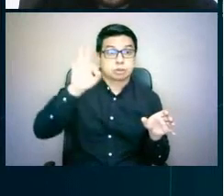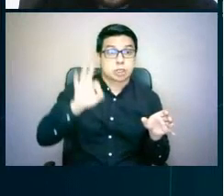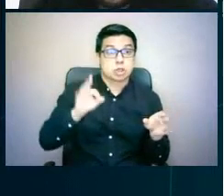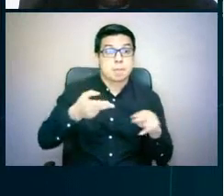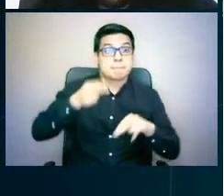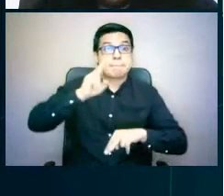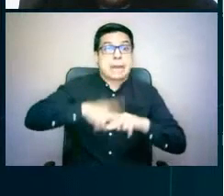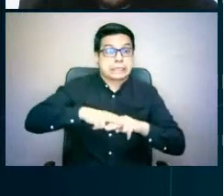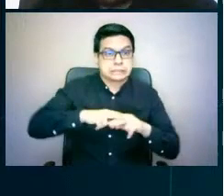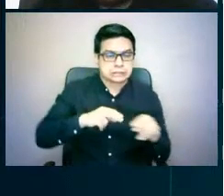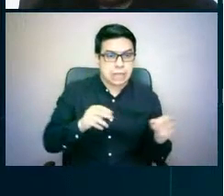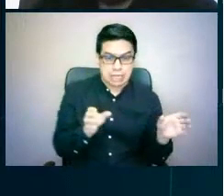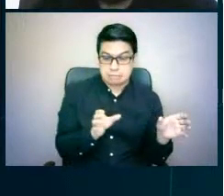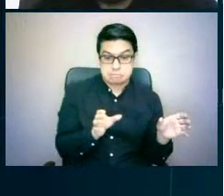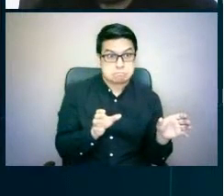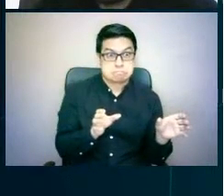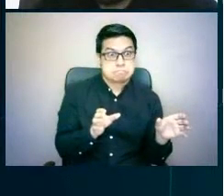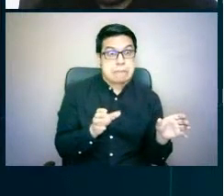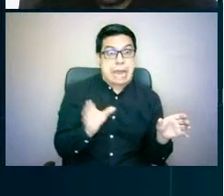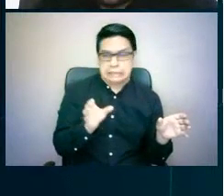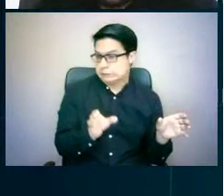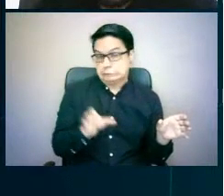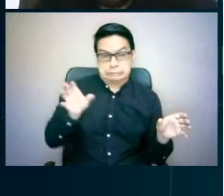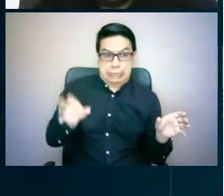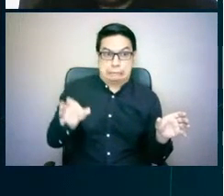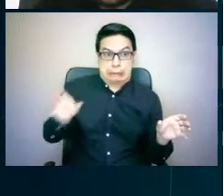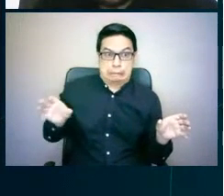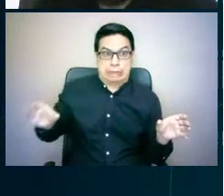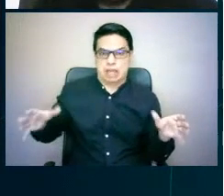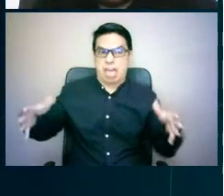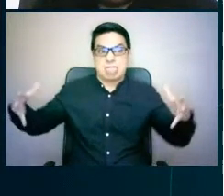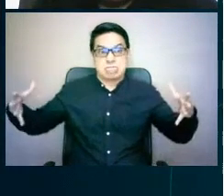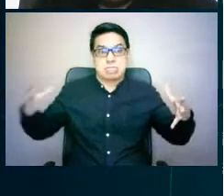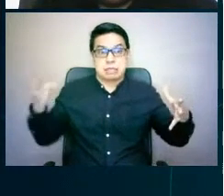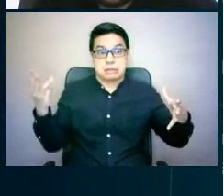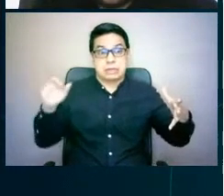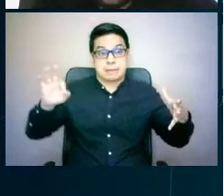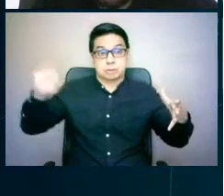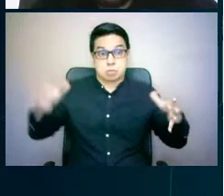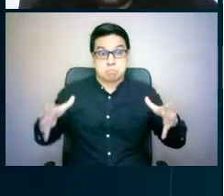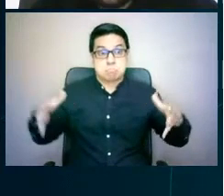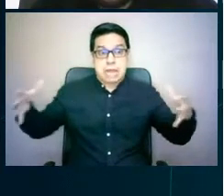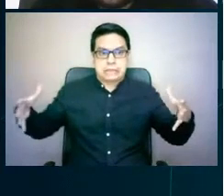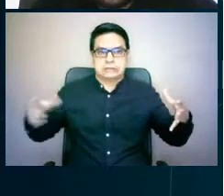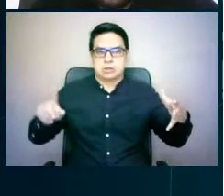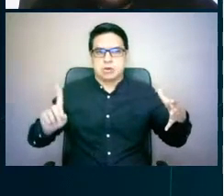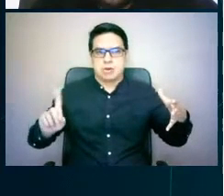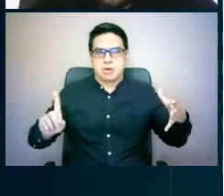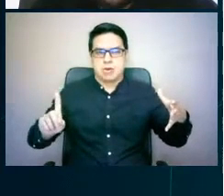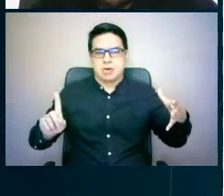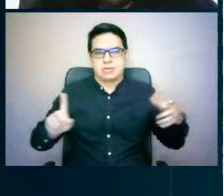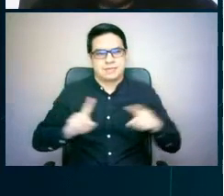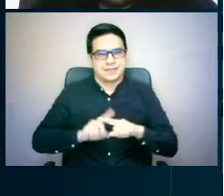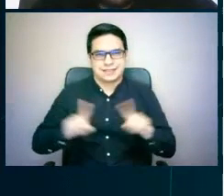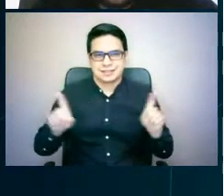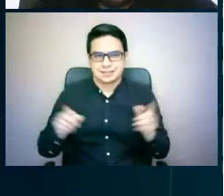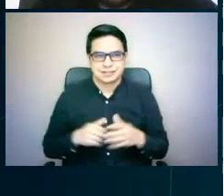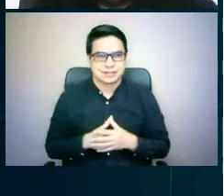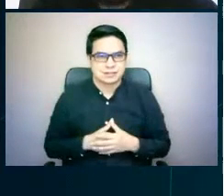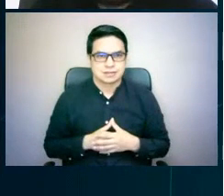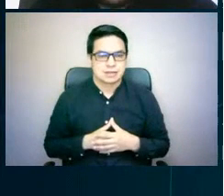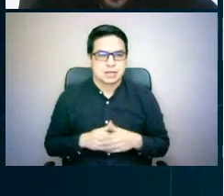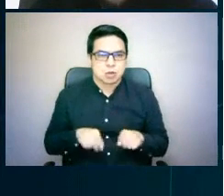multiplicamos por 0.3, no. Los fabricantes han hecho una tarea de que este 30% no se